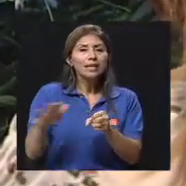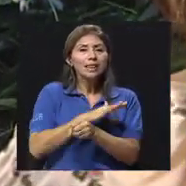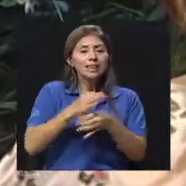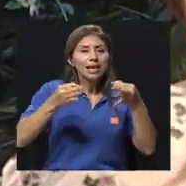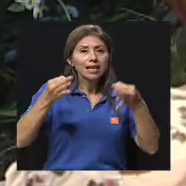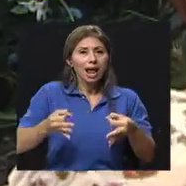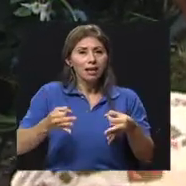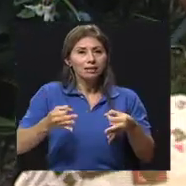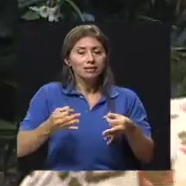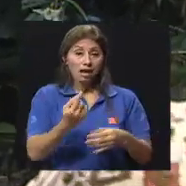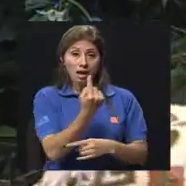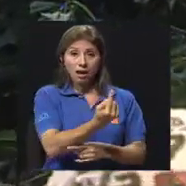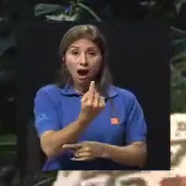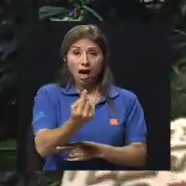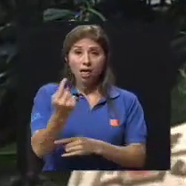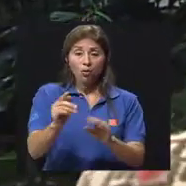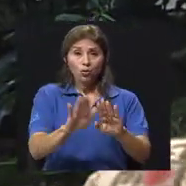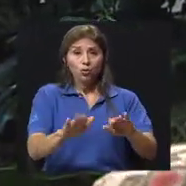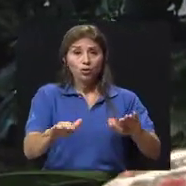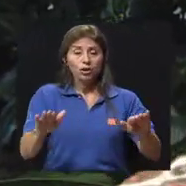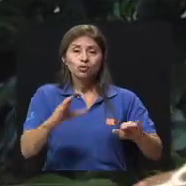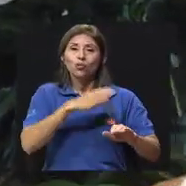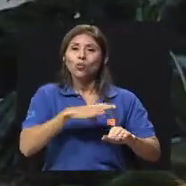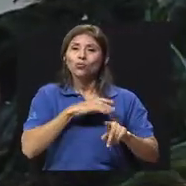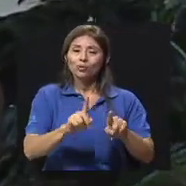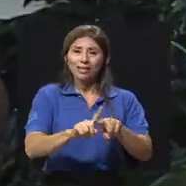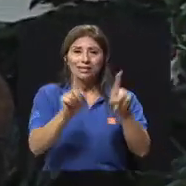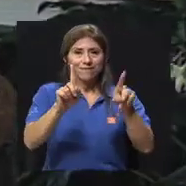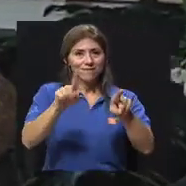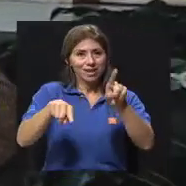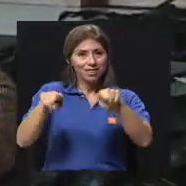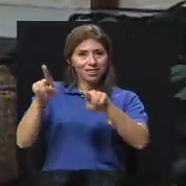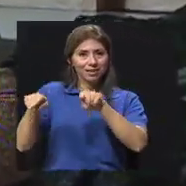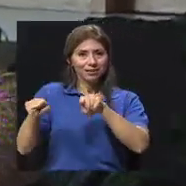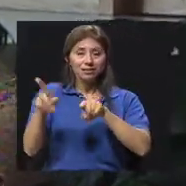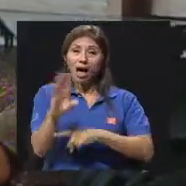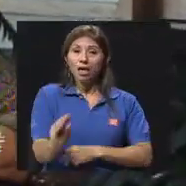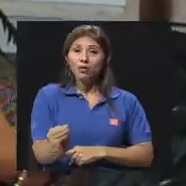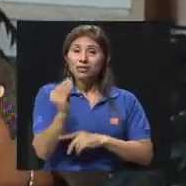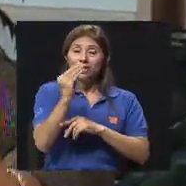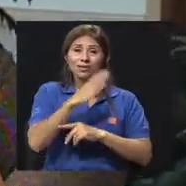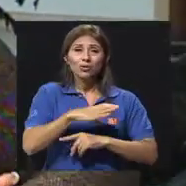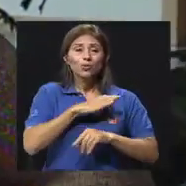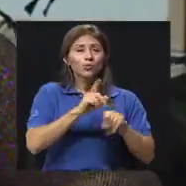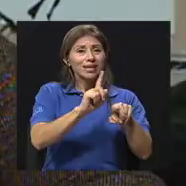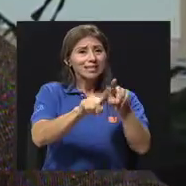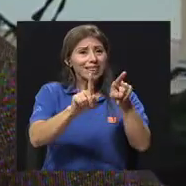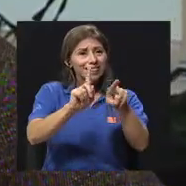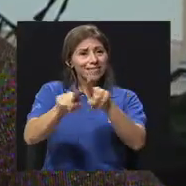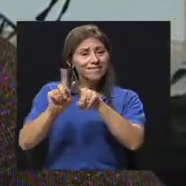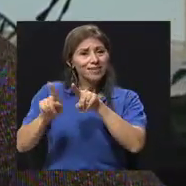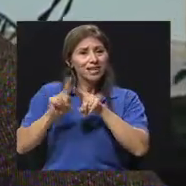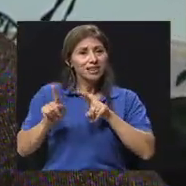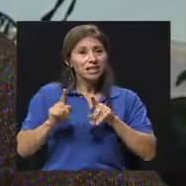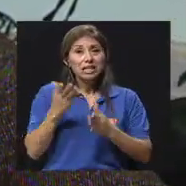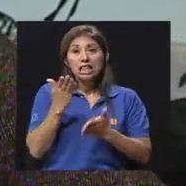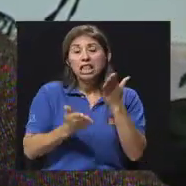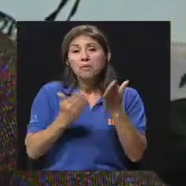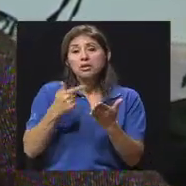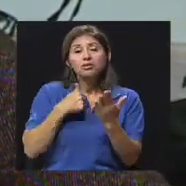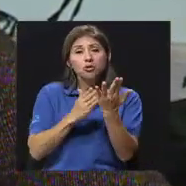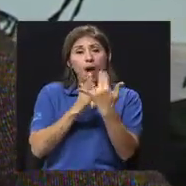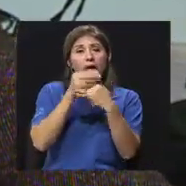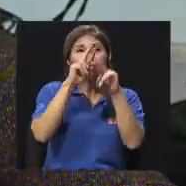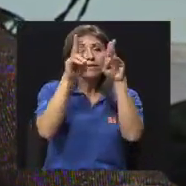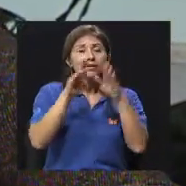de los niños tiene unas conductas diferentes, de los adolescentes tienen conductas diferentes. Entonces, yo puedo encontrar mucha teoría, en las páginas